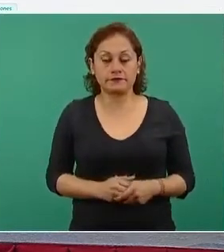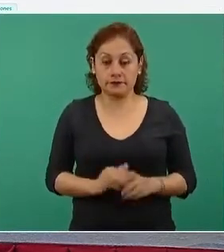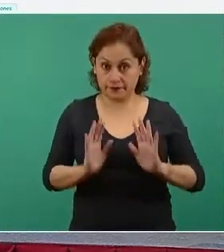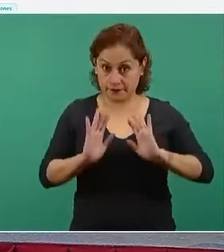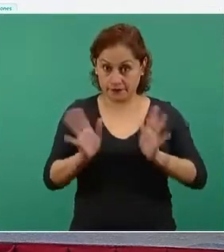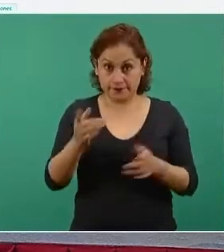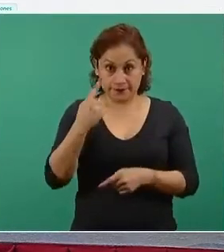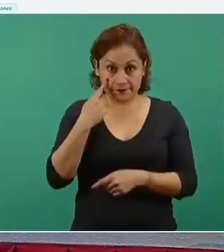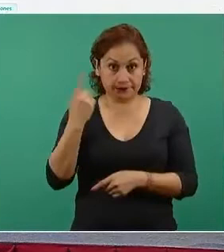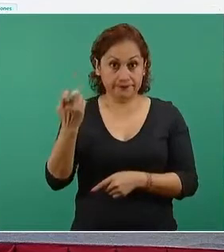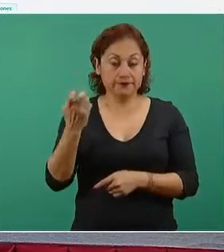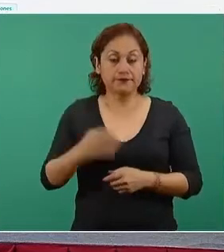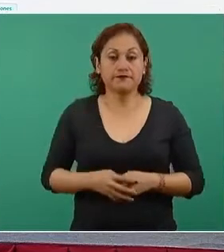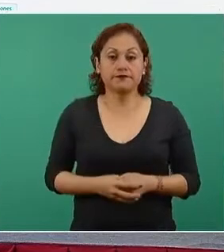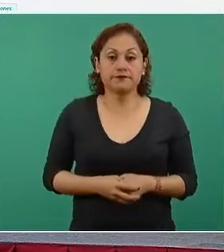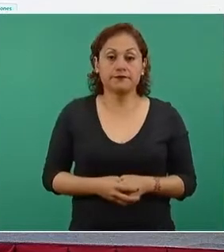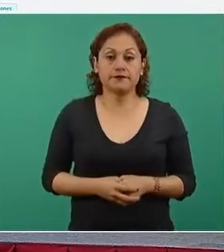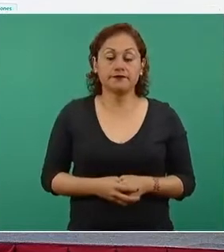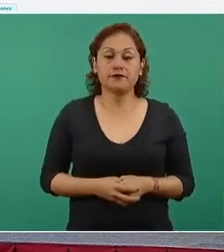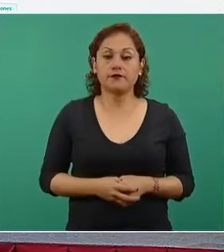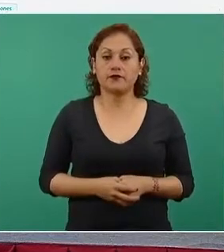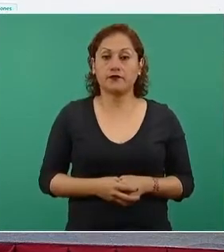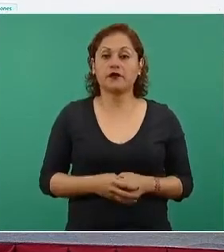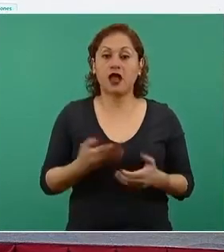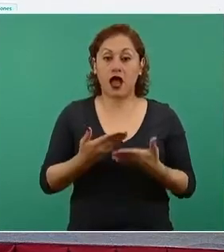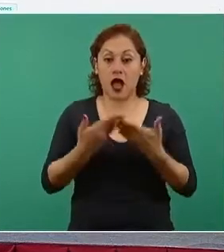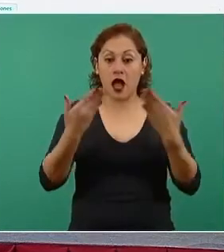es importante recordar que actualmente tenemos